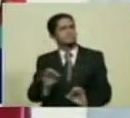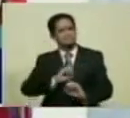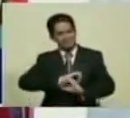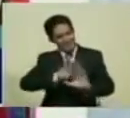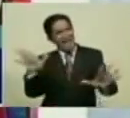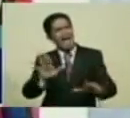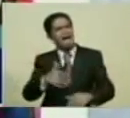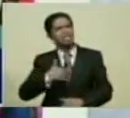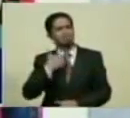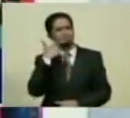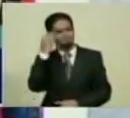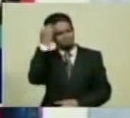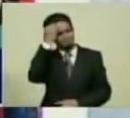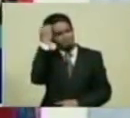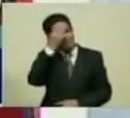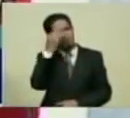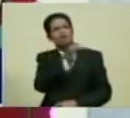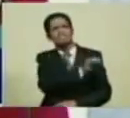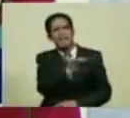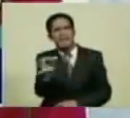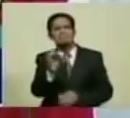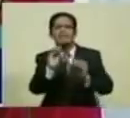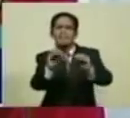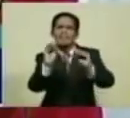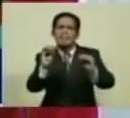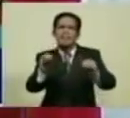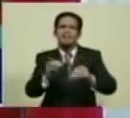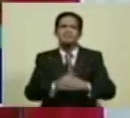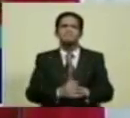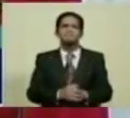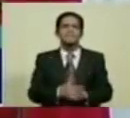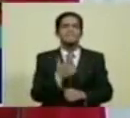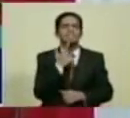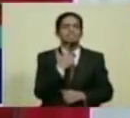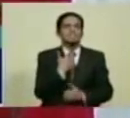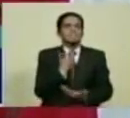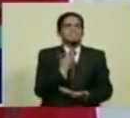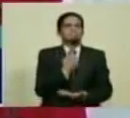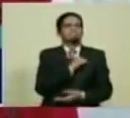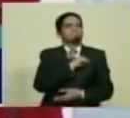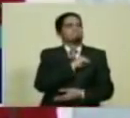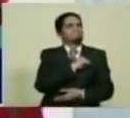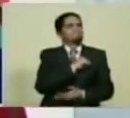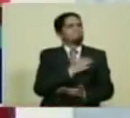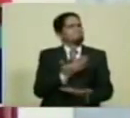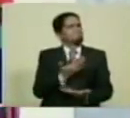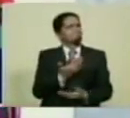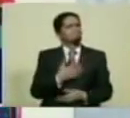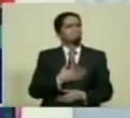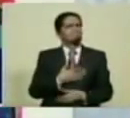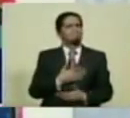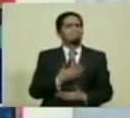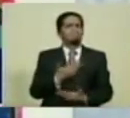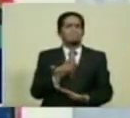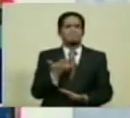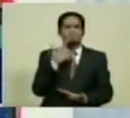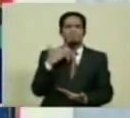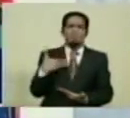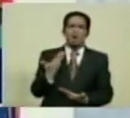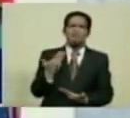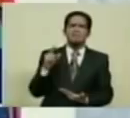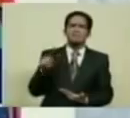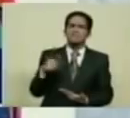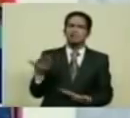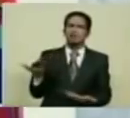sí, me parece excelente a que lo convoquen. Yo todavía un poco temerosa, porque yo decía, ¿será que es muy ambiciosa la propuesta de